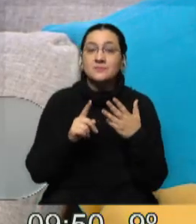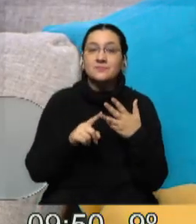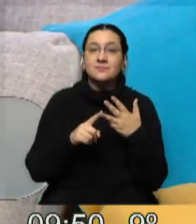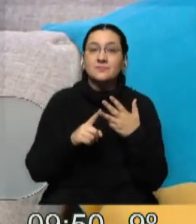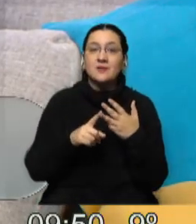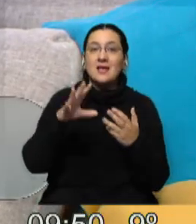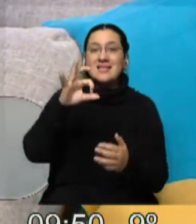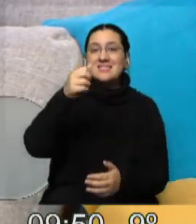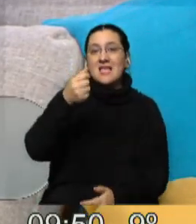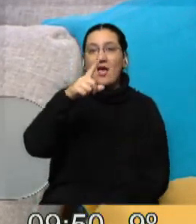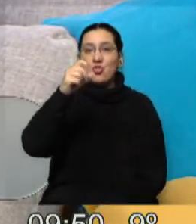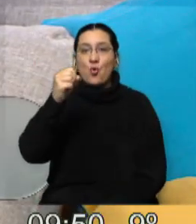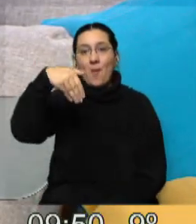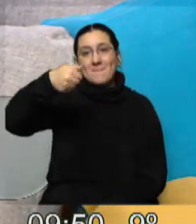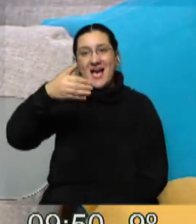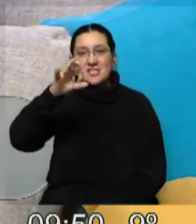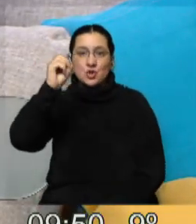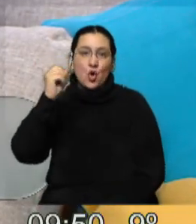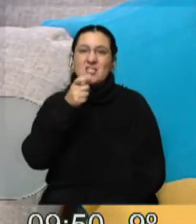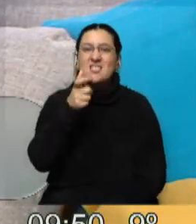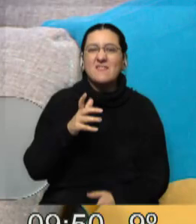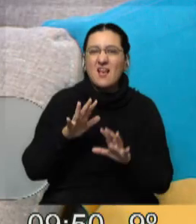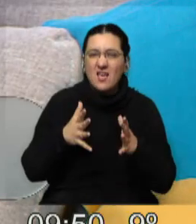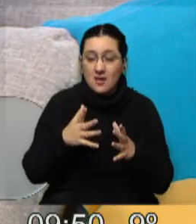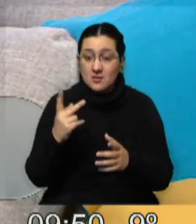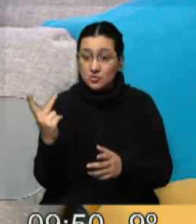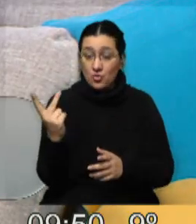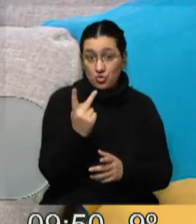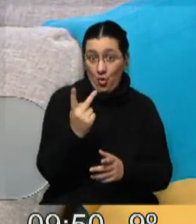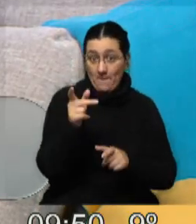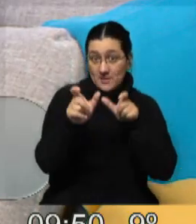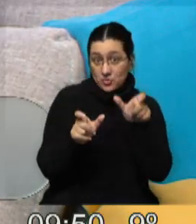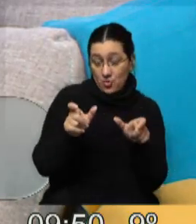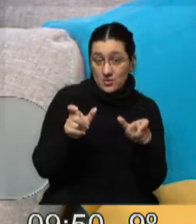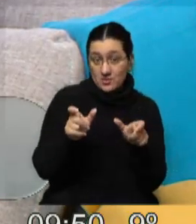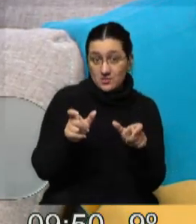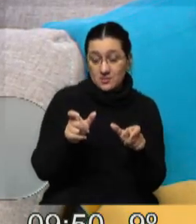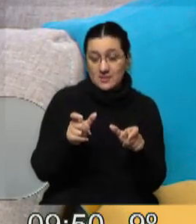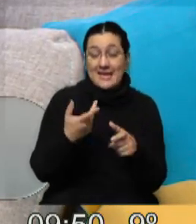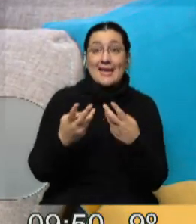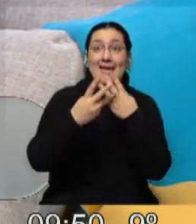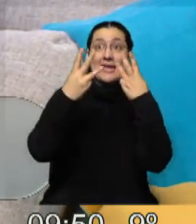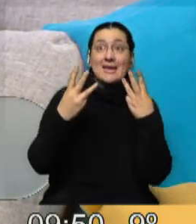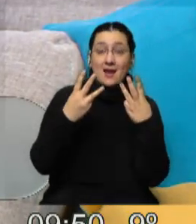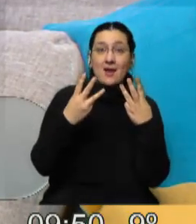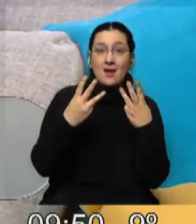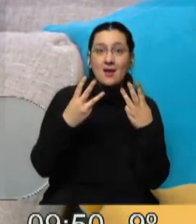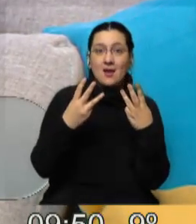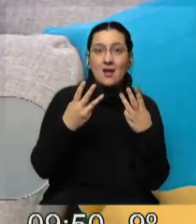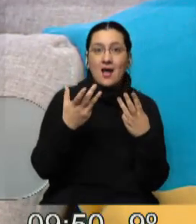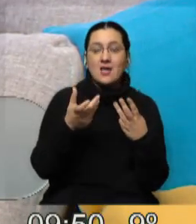el sadomaso, que es una dupla, vamos a llamarle así, que habitualmente se le asocia a